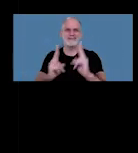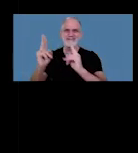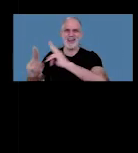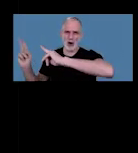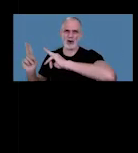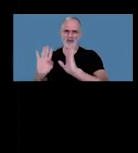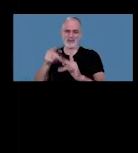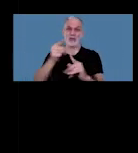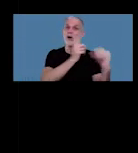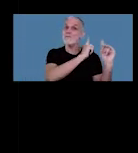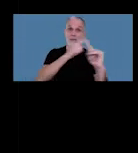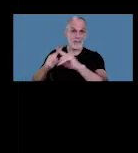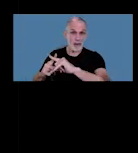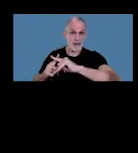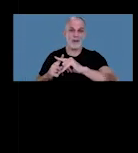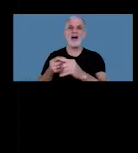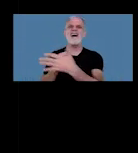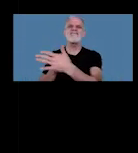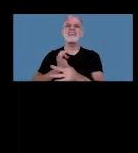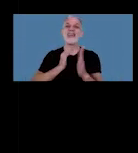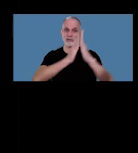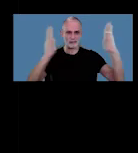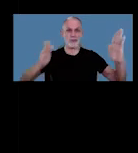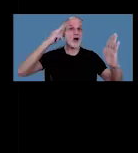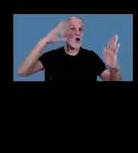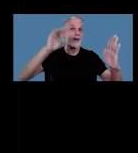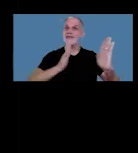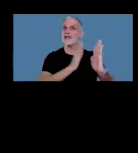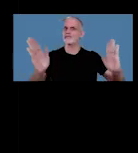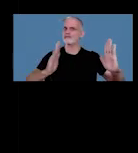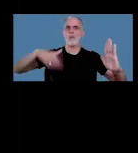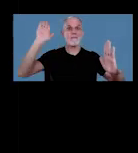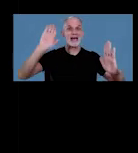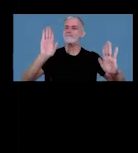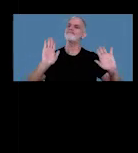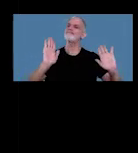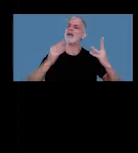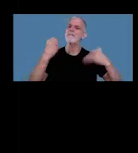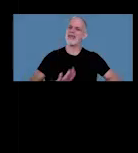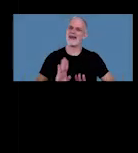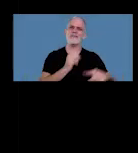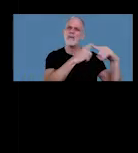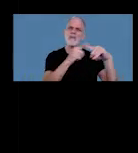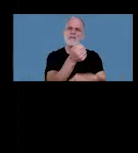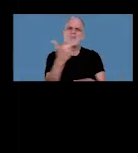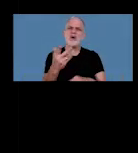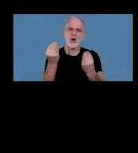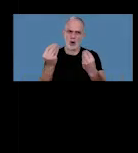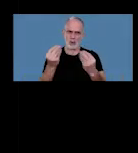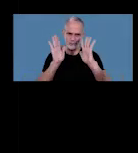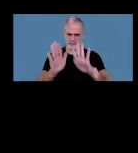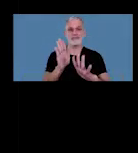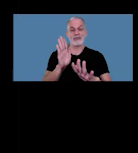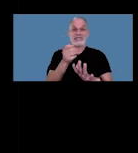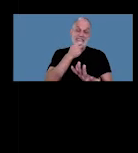que la sumatoria a fin de año no puede exceder esos 90 días. ¿Cómo los voy a contar? Bueno, si